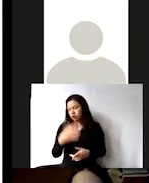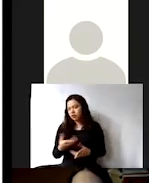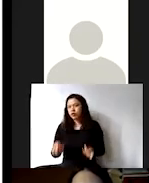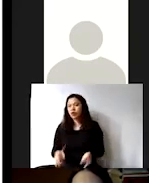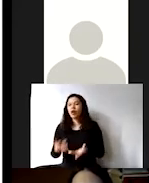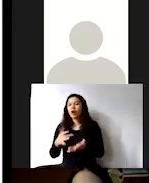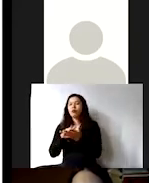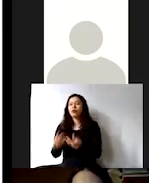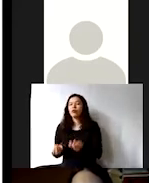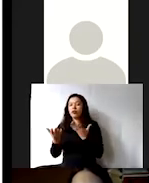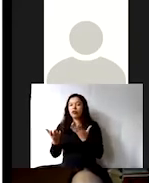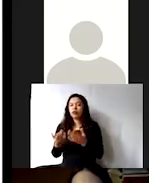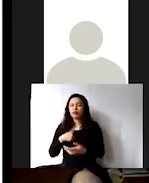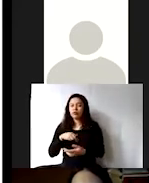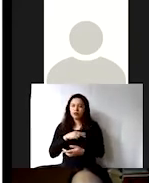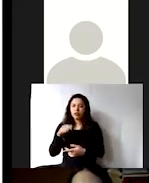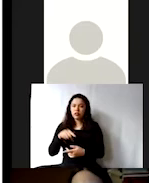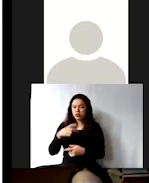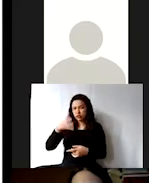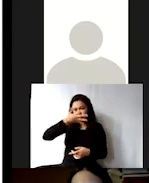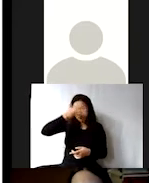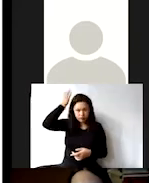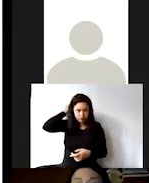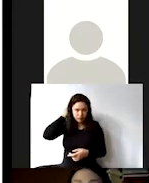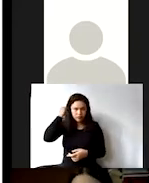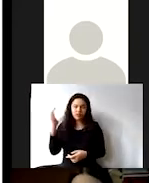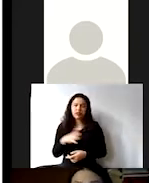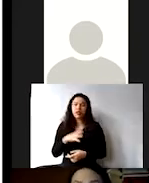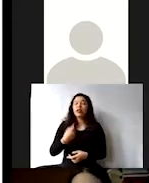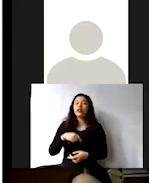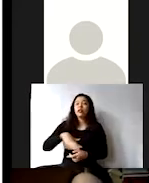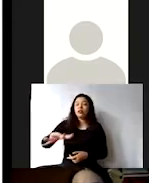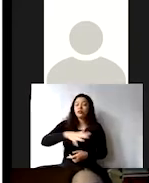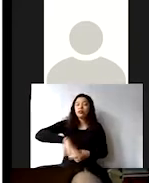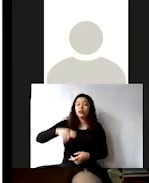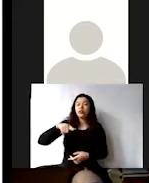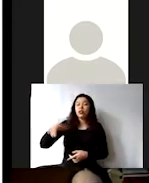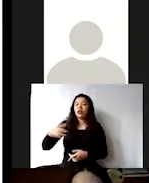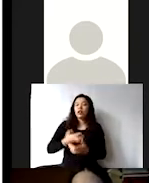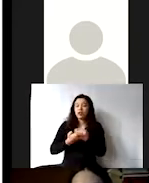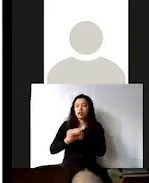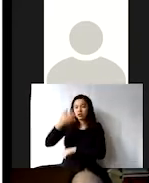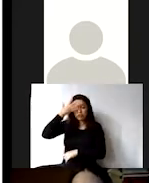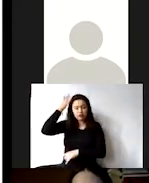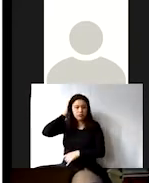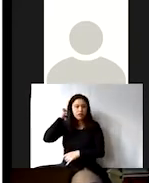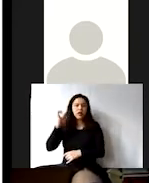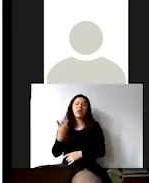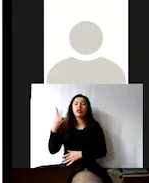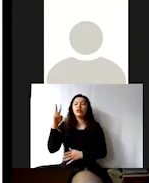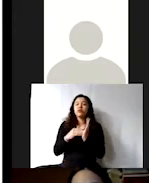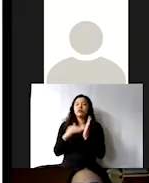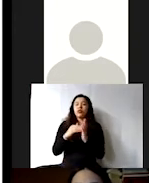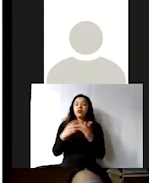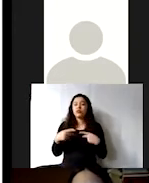nosotros, porque estamos en el estado de Morelos. Y si la población ahorita en el estado de Morelos es aproximadamente de 2 millones de